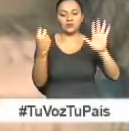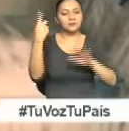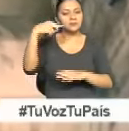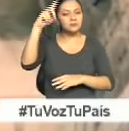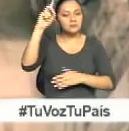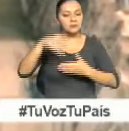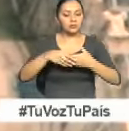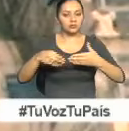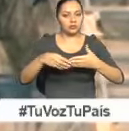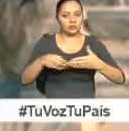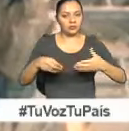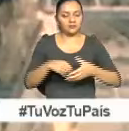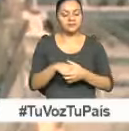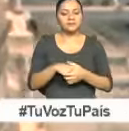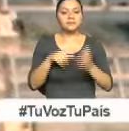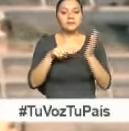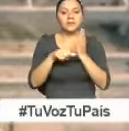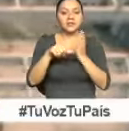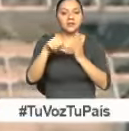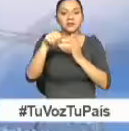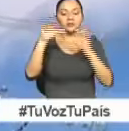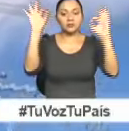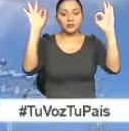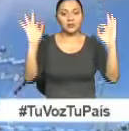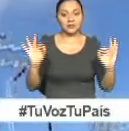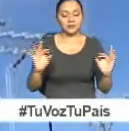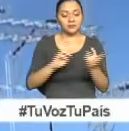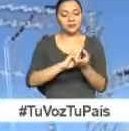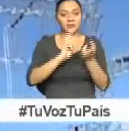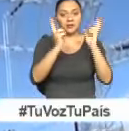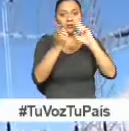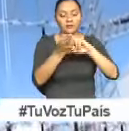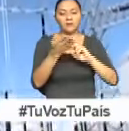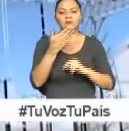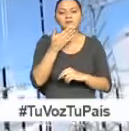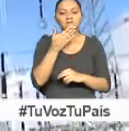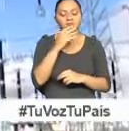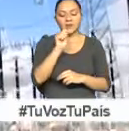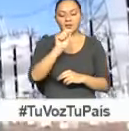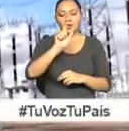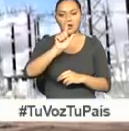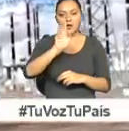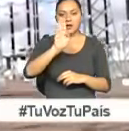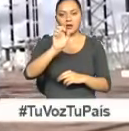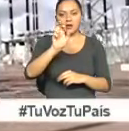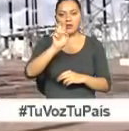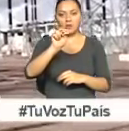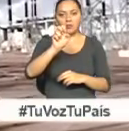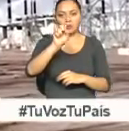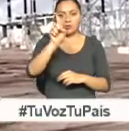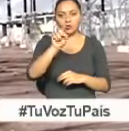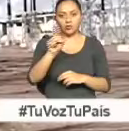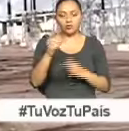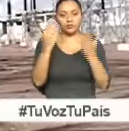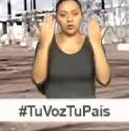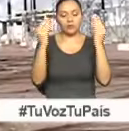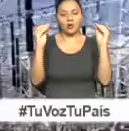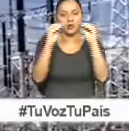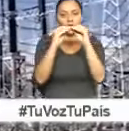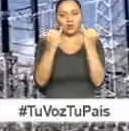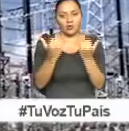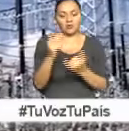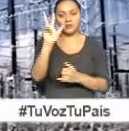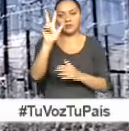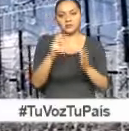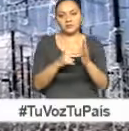$280 millones anuales. El ministro de Electricidad y Energía Renovable, Esteban Albornoz, resaltó que esta obra generó